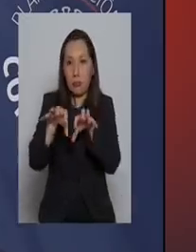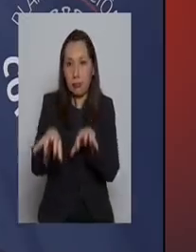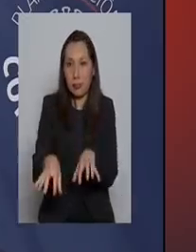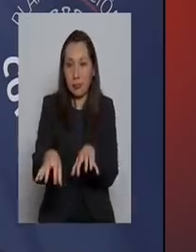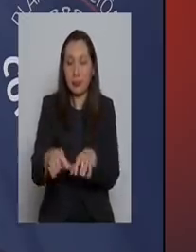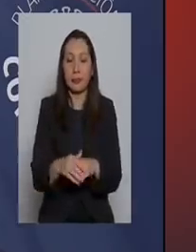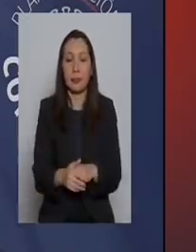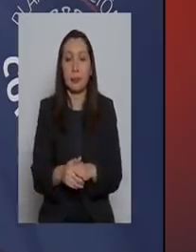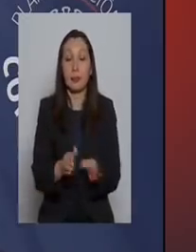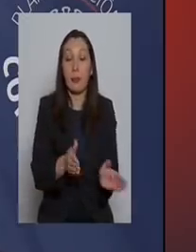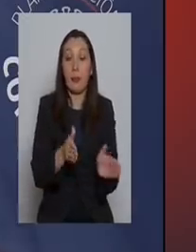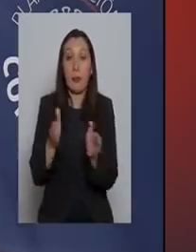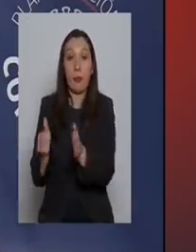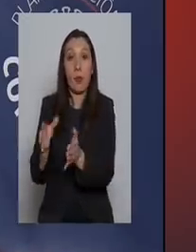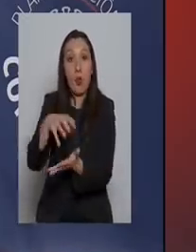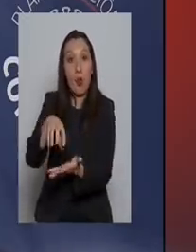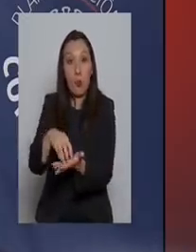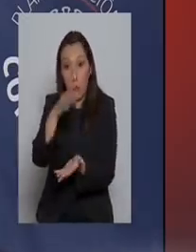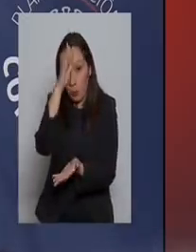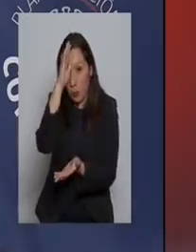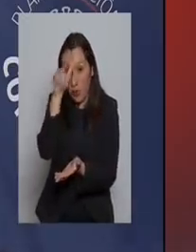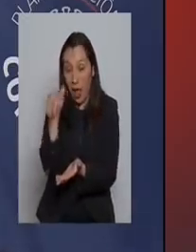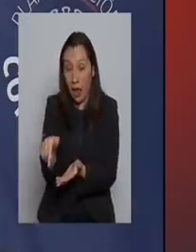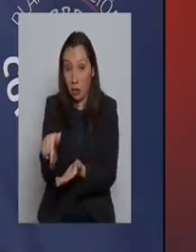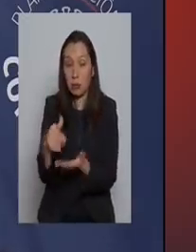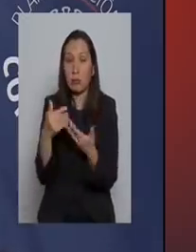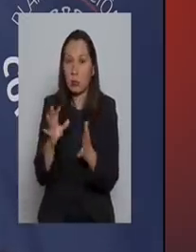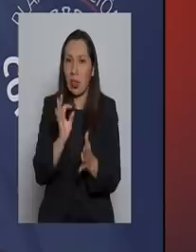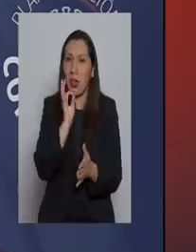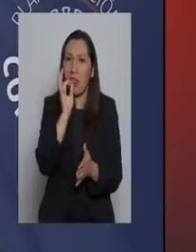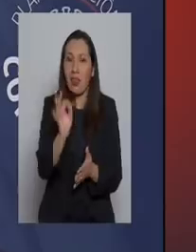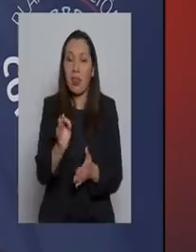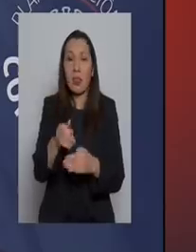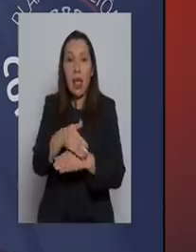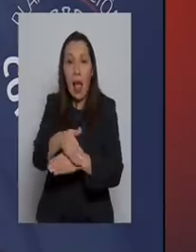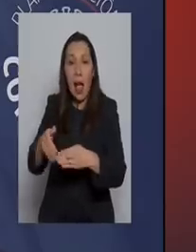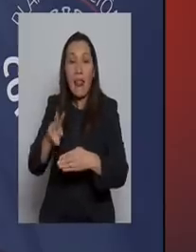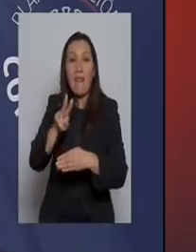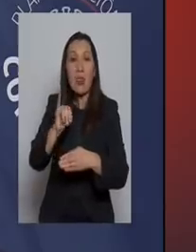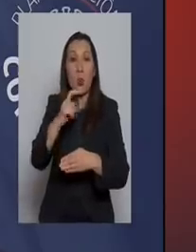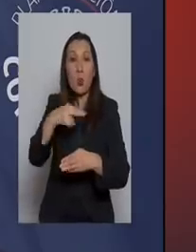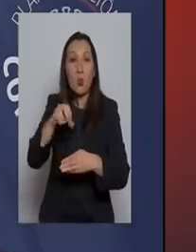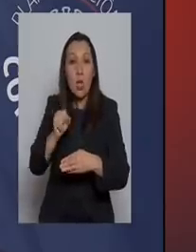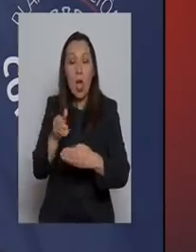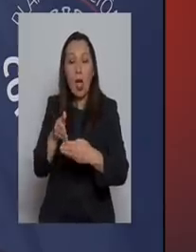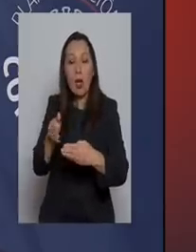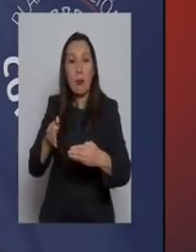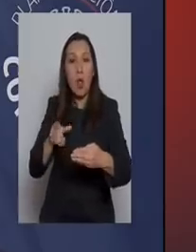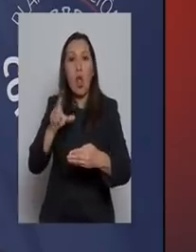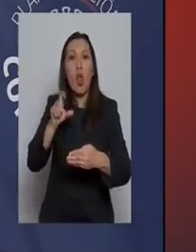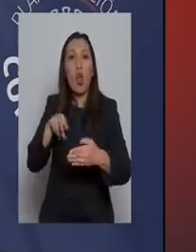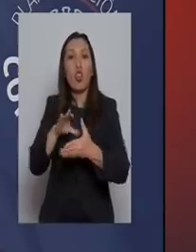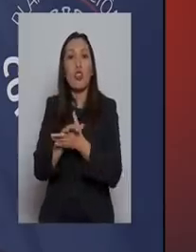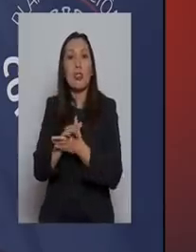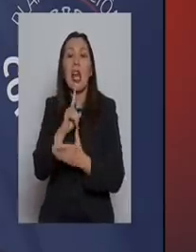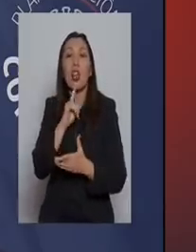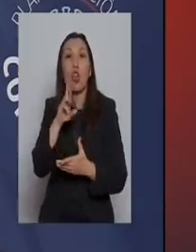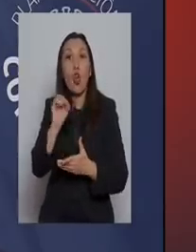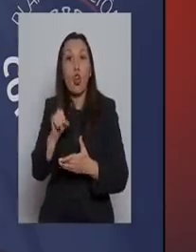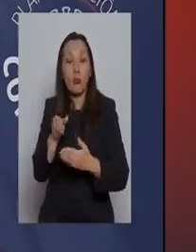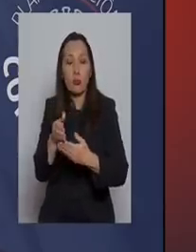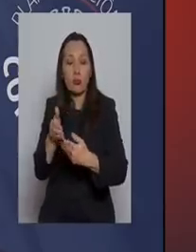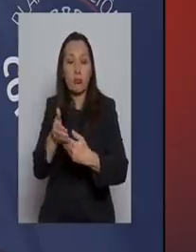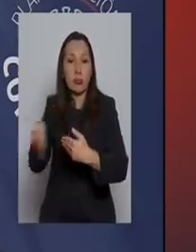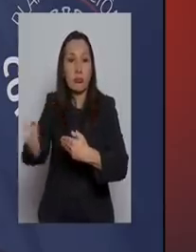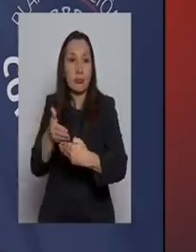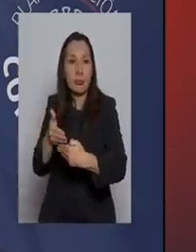respectivamente. En el caso de la comuna de Puente Alto, ya he señalado, el eje Vicuña Maquena con Chitoro separa dos poblaciones,